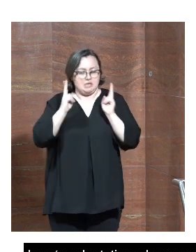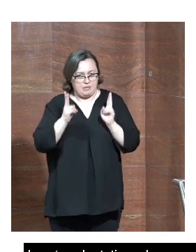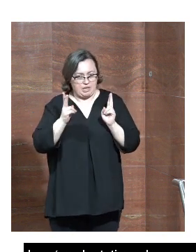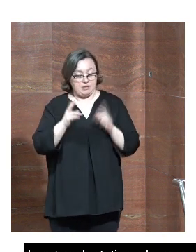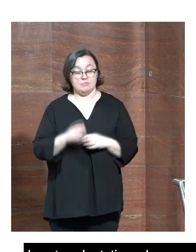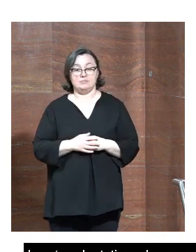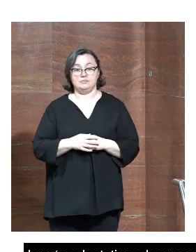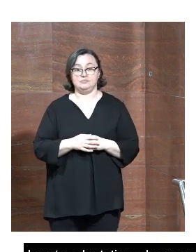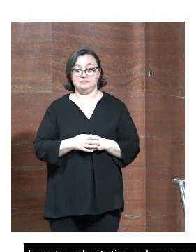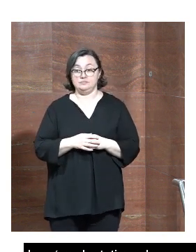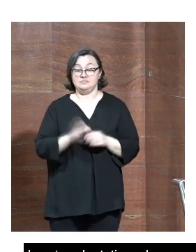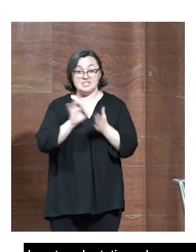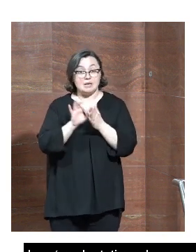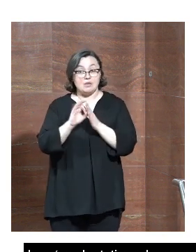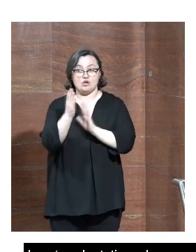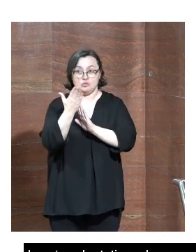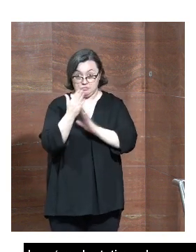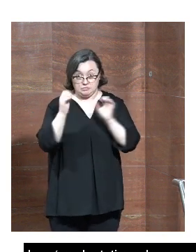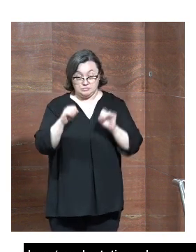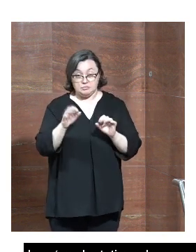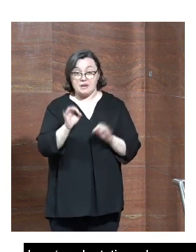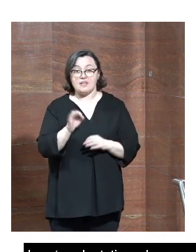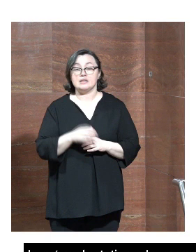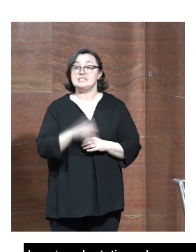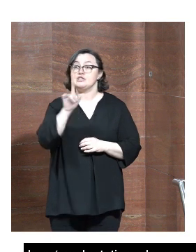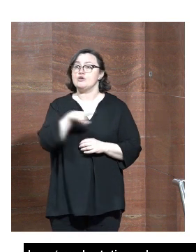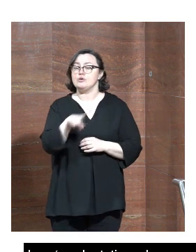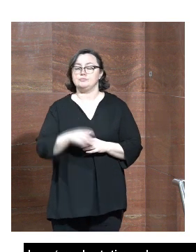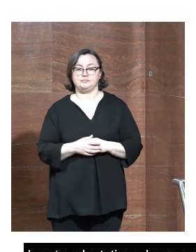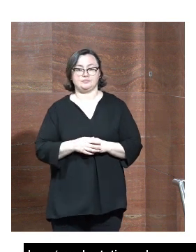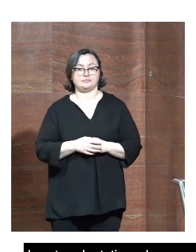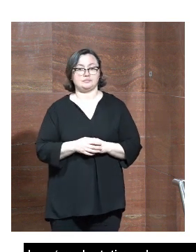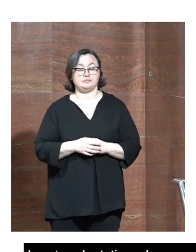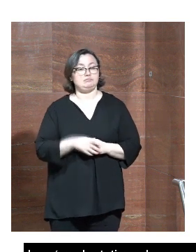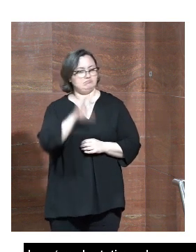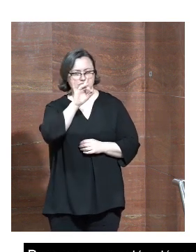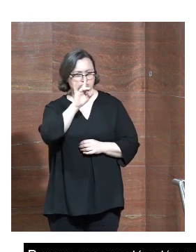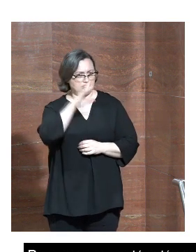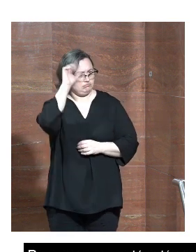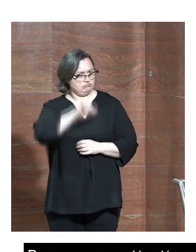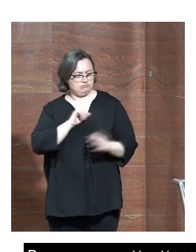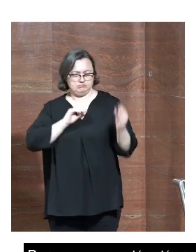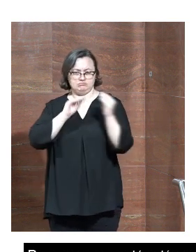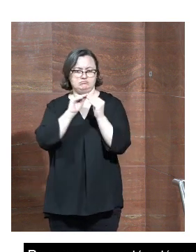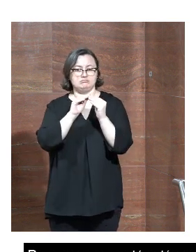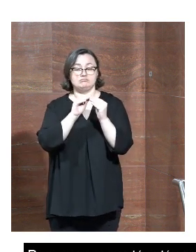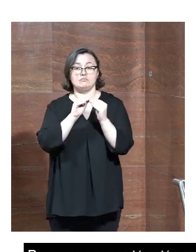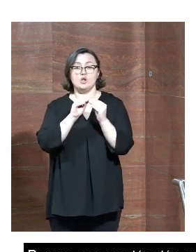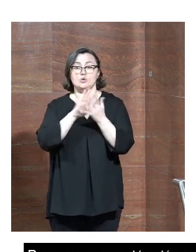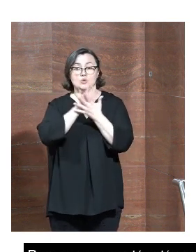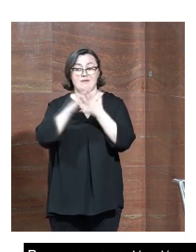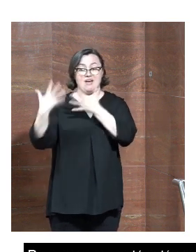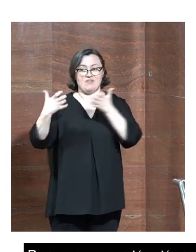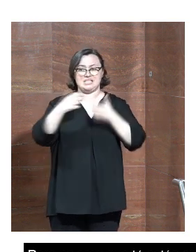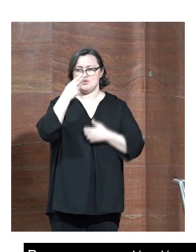poder usar los servicios que tenemos a disposición del ciudadano. ¿Es así, Carlos? Estoy totalmente de acuerdo. Se ha dicho una